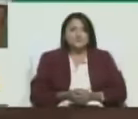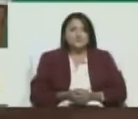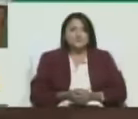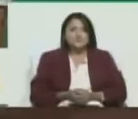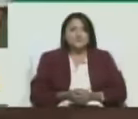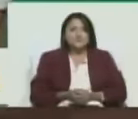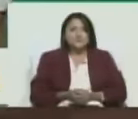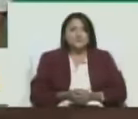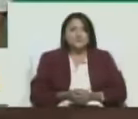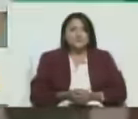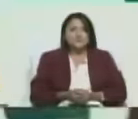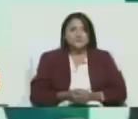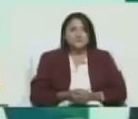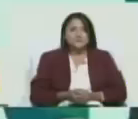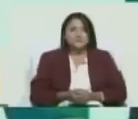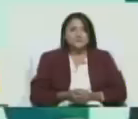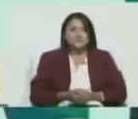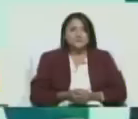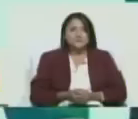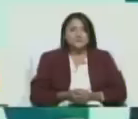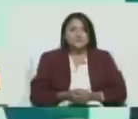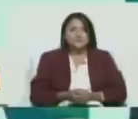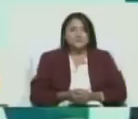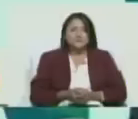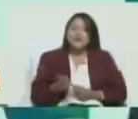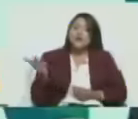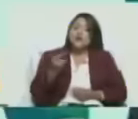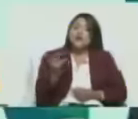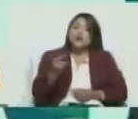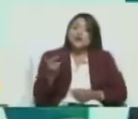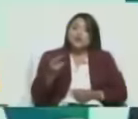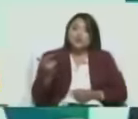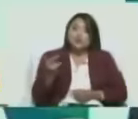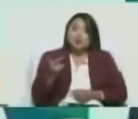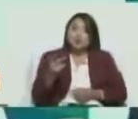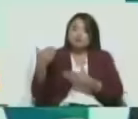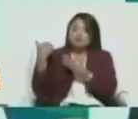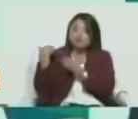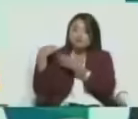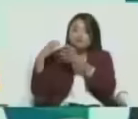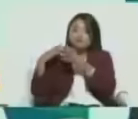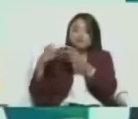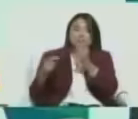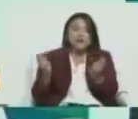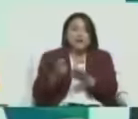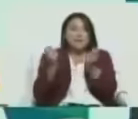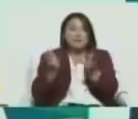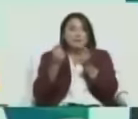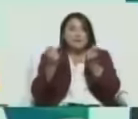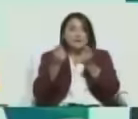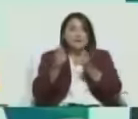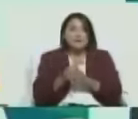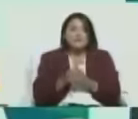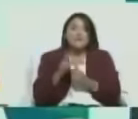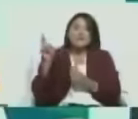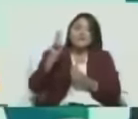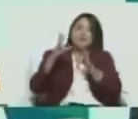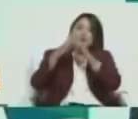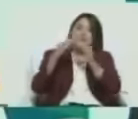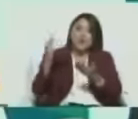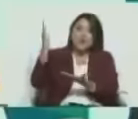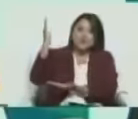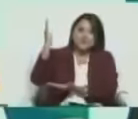5 veces sí. Así es, escucharon ustedes a Génesis Garbet y Héctor Rodríguez como parte del equipo de campaña Venezuela Toda para promover